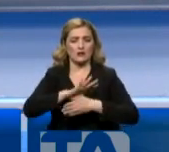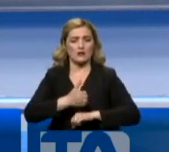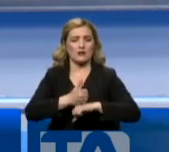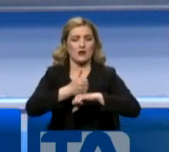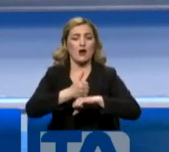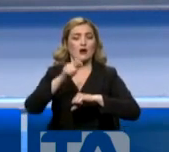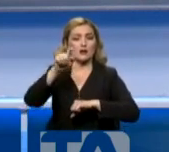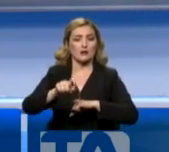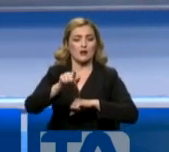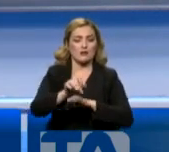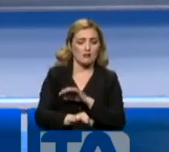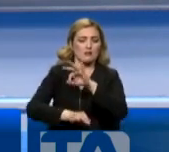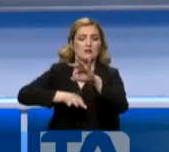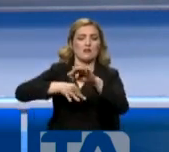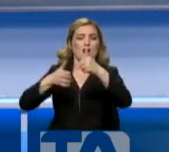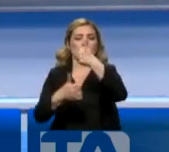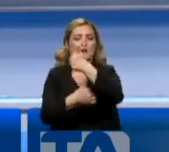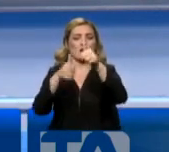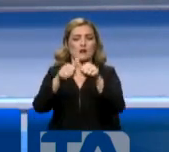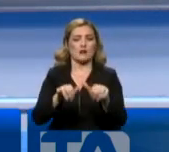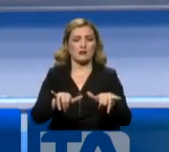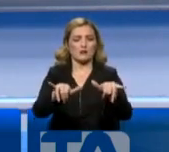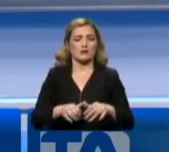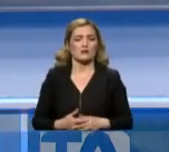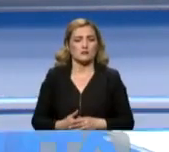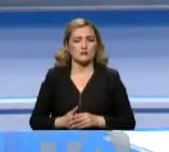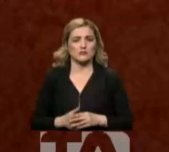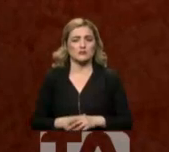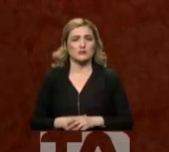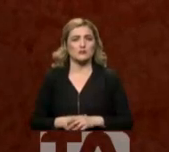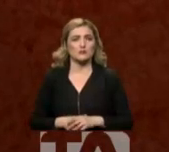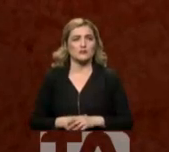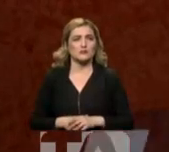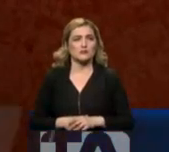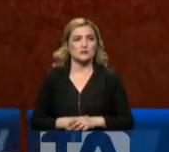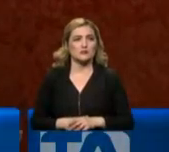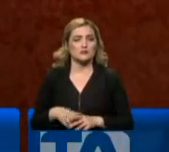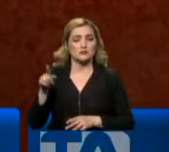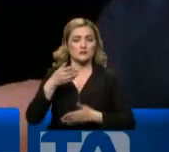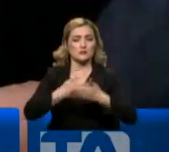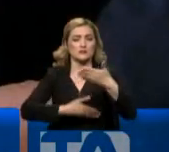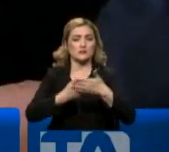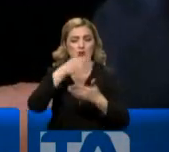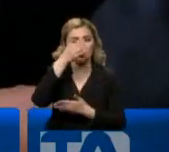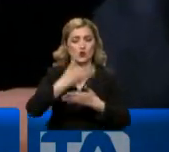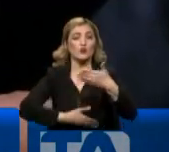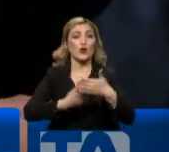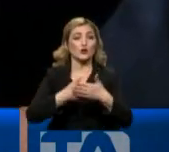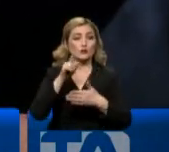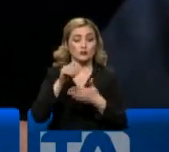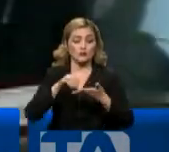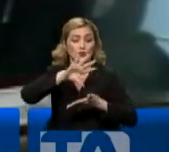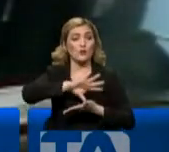deberá principalizar de forma permanente a los alternos. Fabricio Villamar presentó este documento para